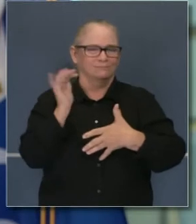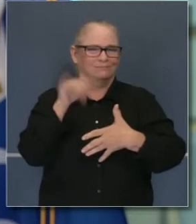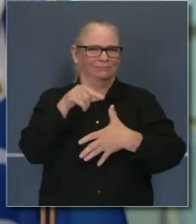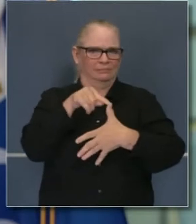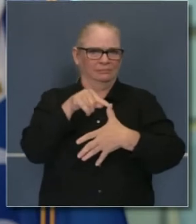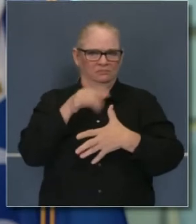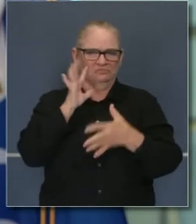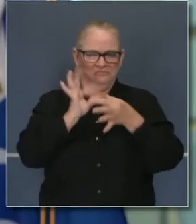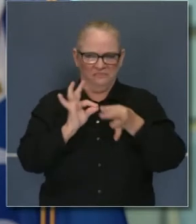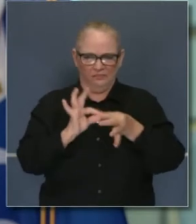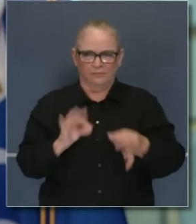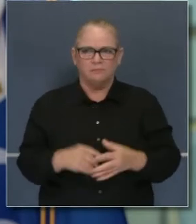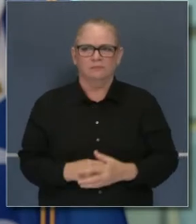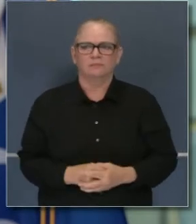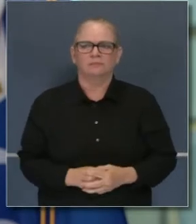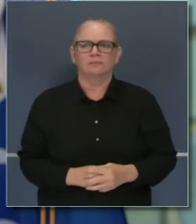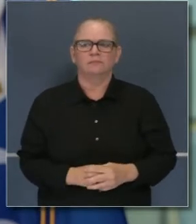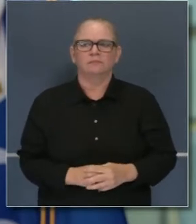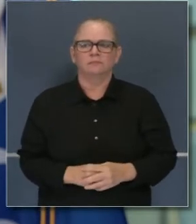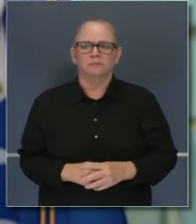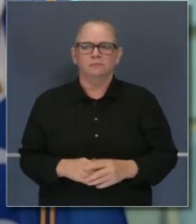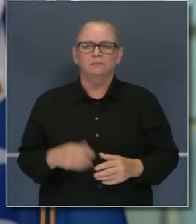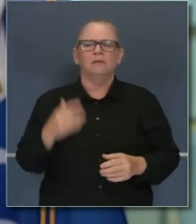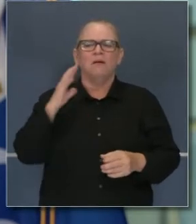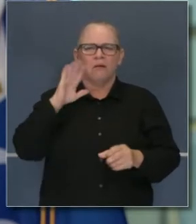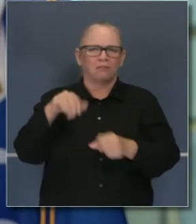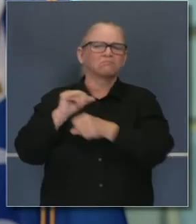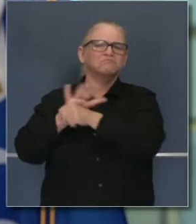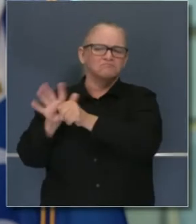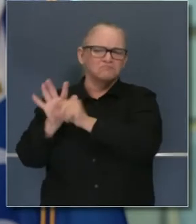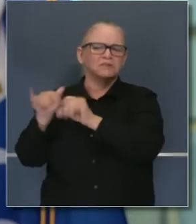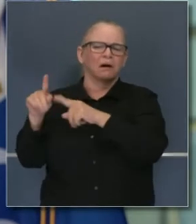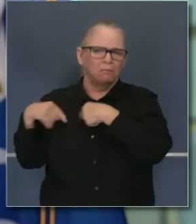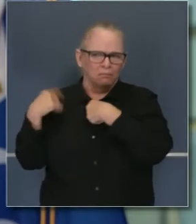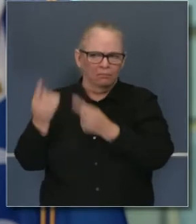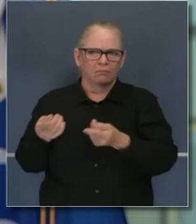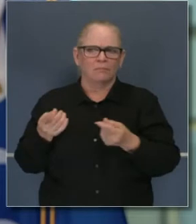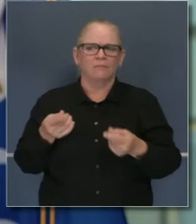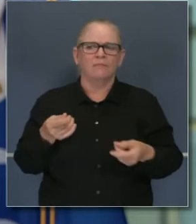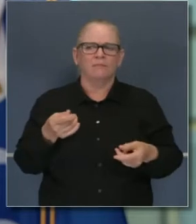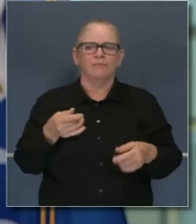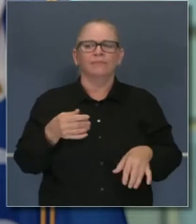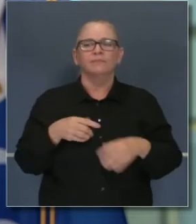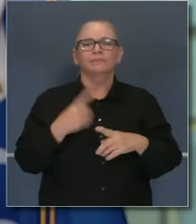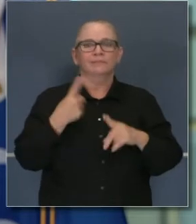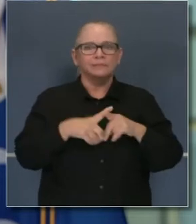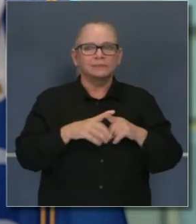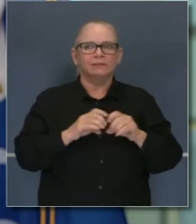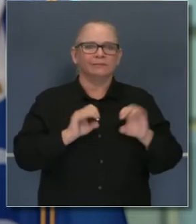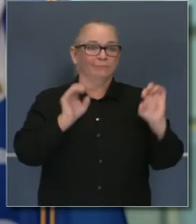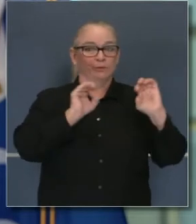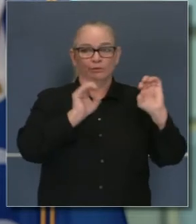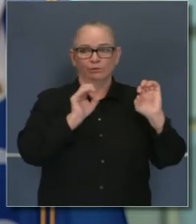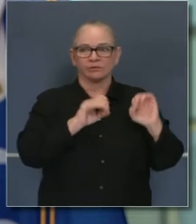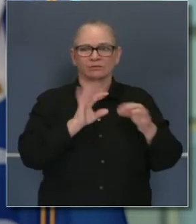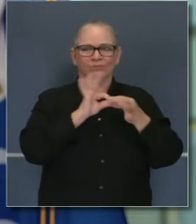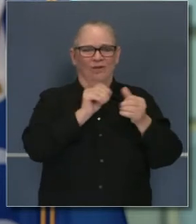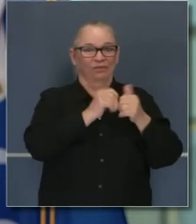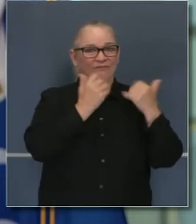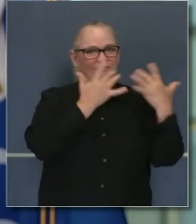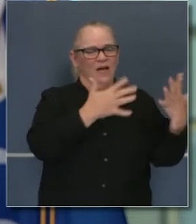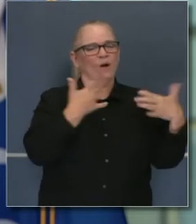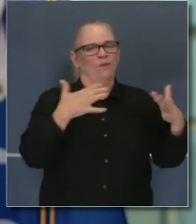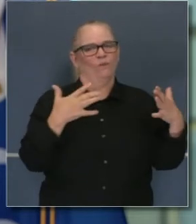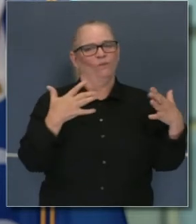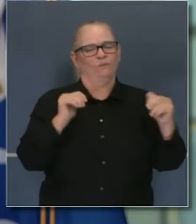en la que vivimos con la pandemia y lidiar con los la emergencia sin precedentes de los incendios forestales